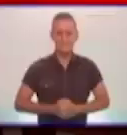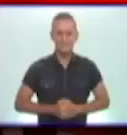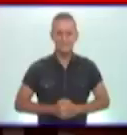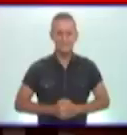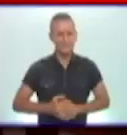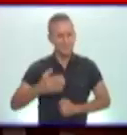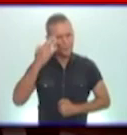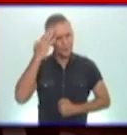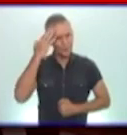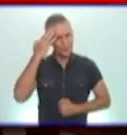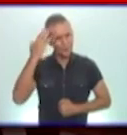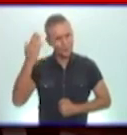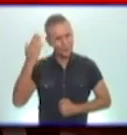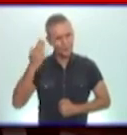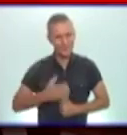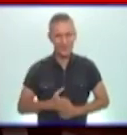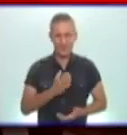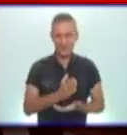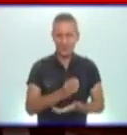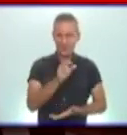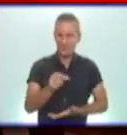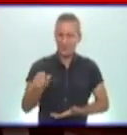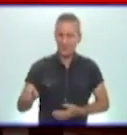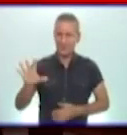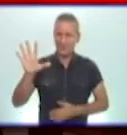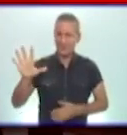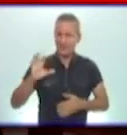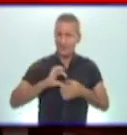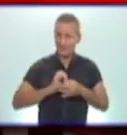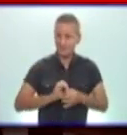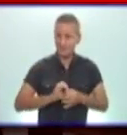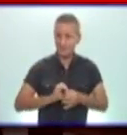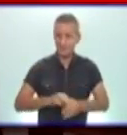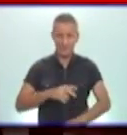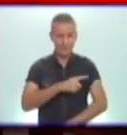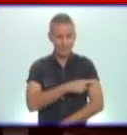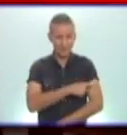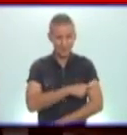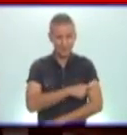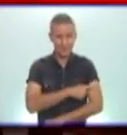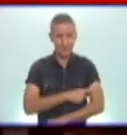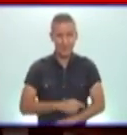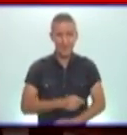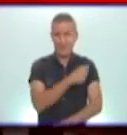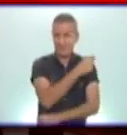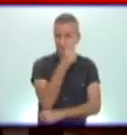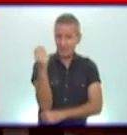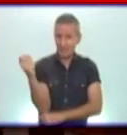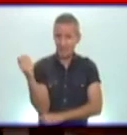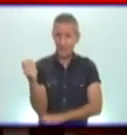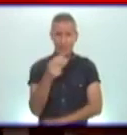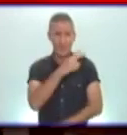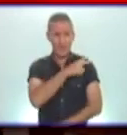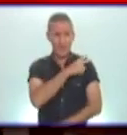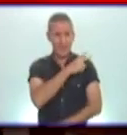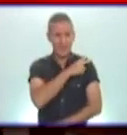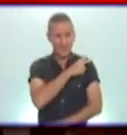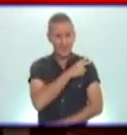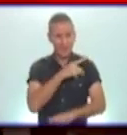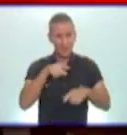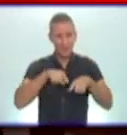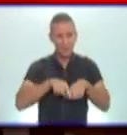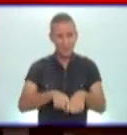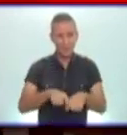Un saludo a los escolares de quinto grado del nivel educativo primaria, a los docentes y directivos que nos acompañan en